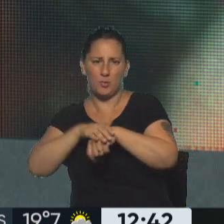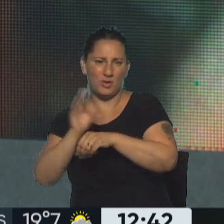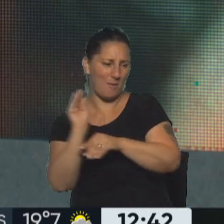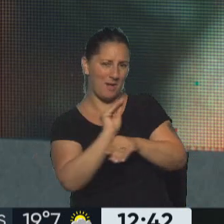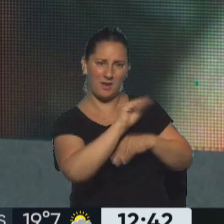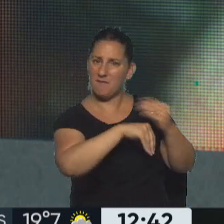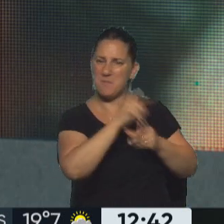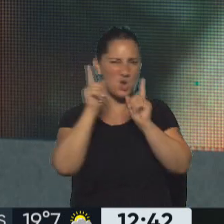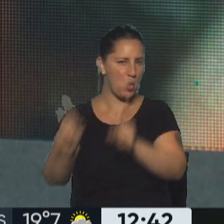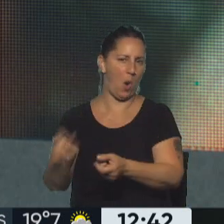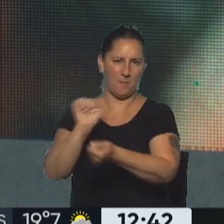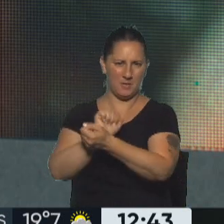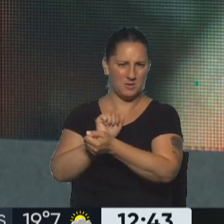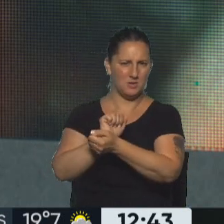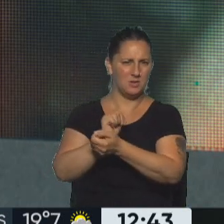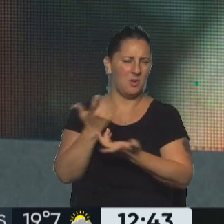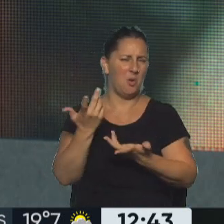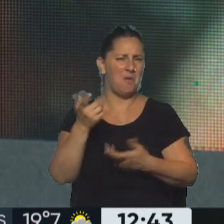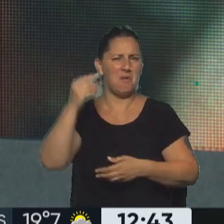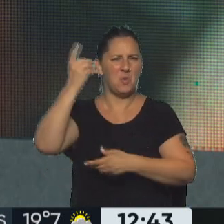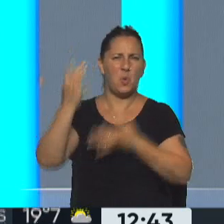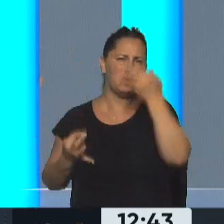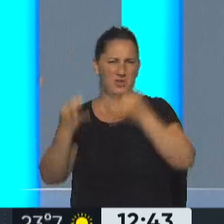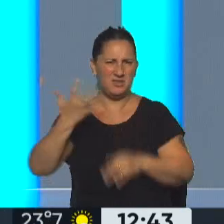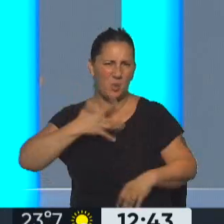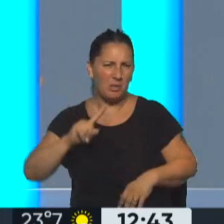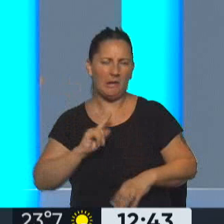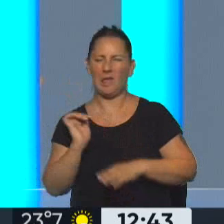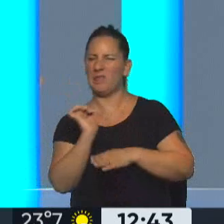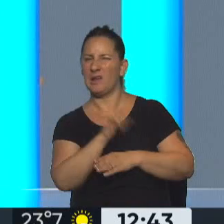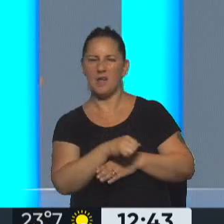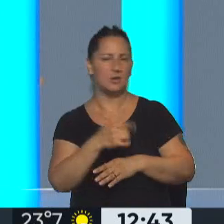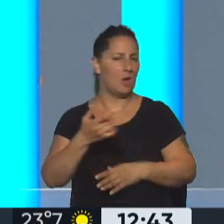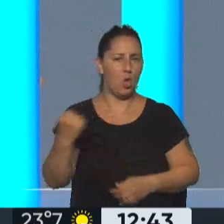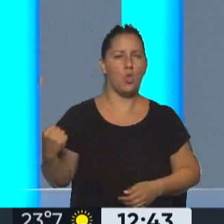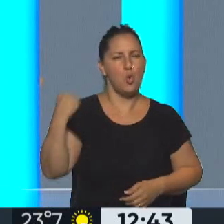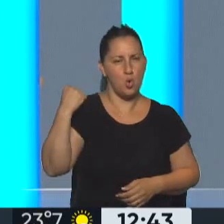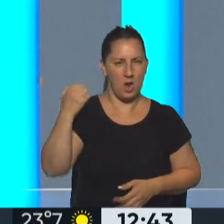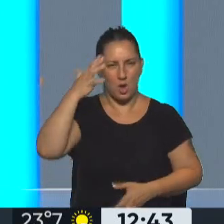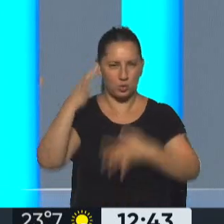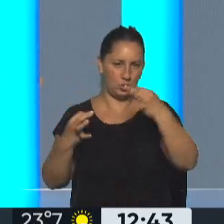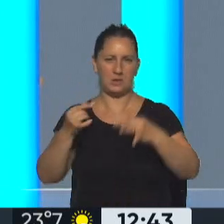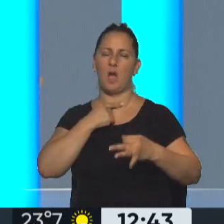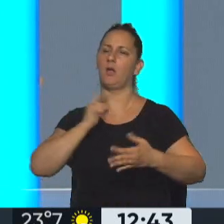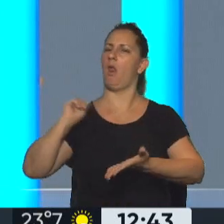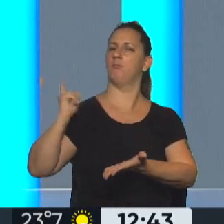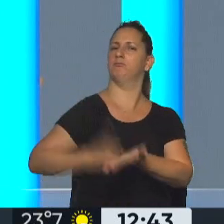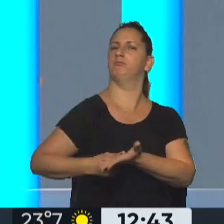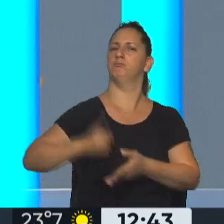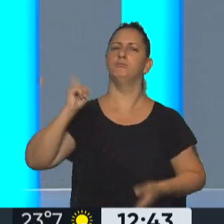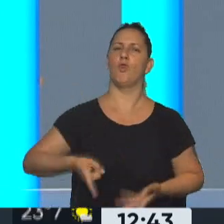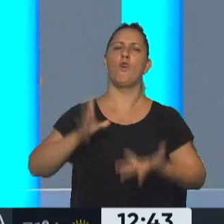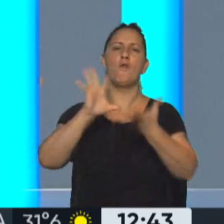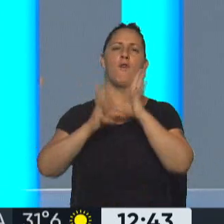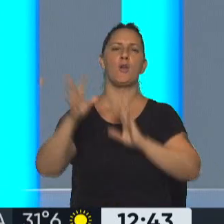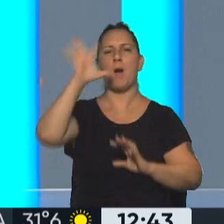que no entiende o Mira para otro lado no no quien más que nada no quiere entender y además quiere imponer digamos su mirada sobre